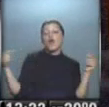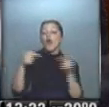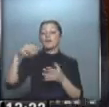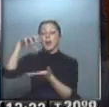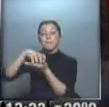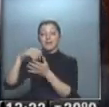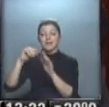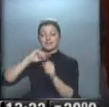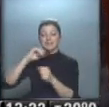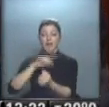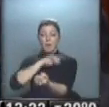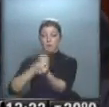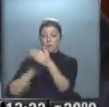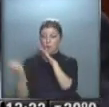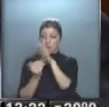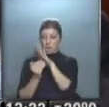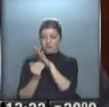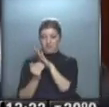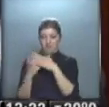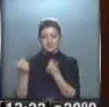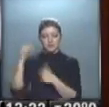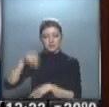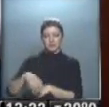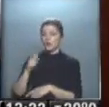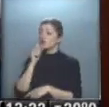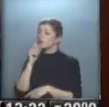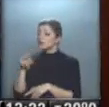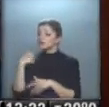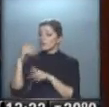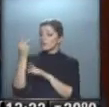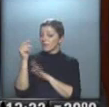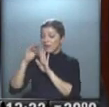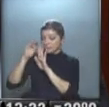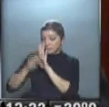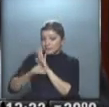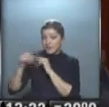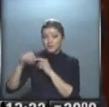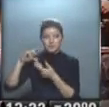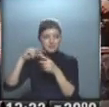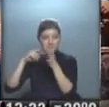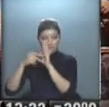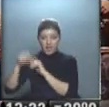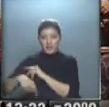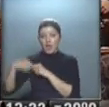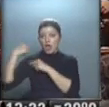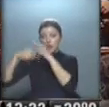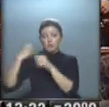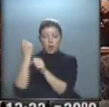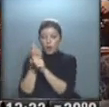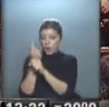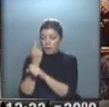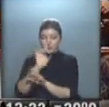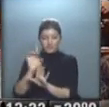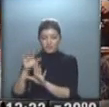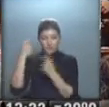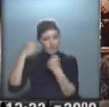o reducir su alta rentabilidad no significa que no sean sustentables, no significa que no sean viables, y es lo mismo que sucede en